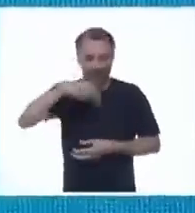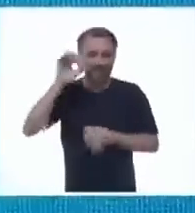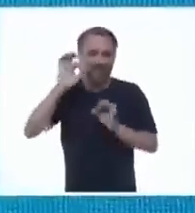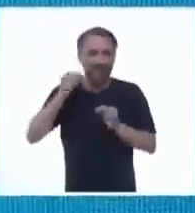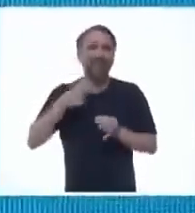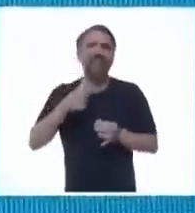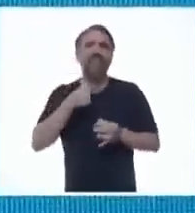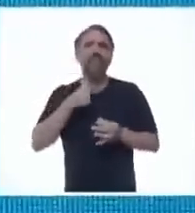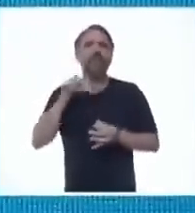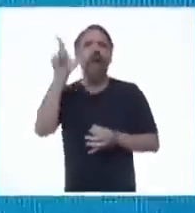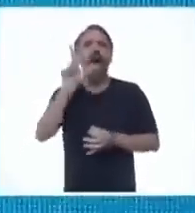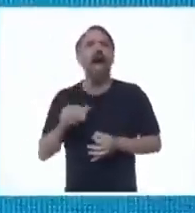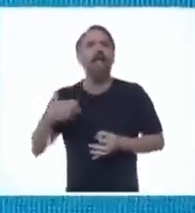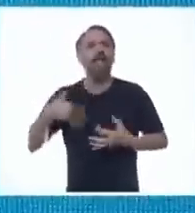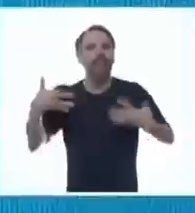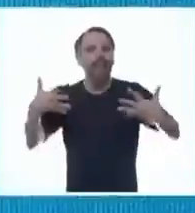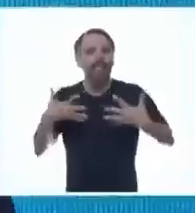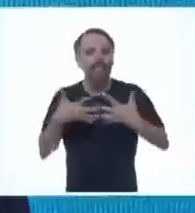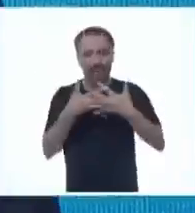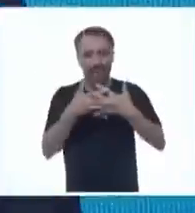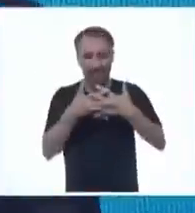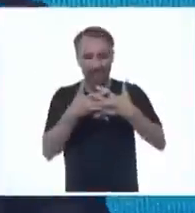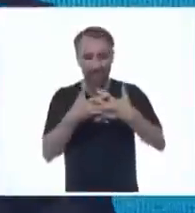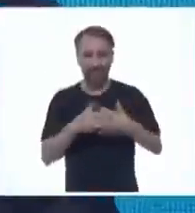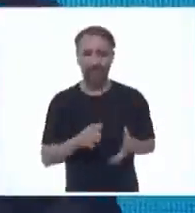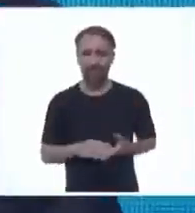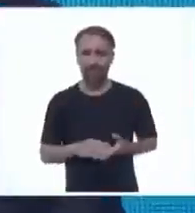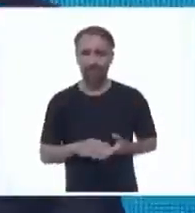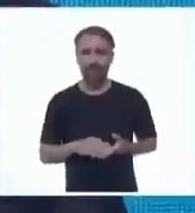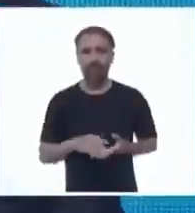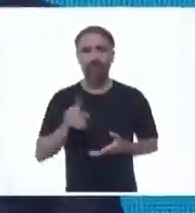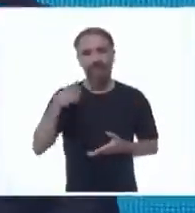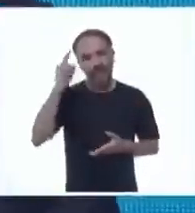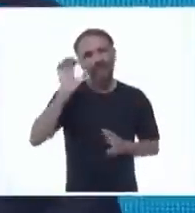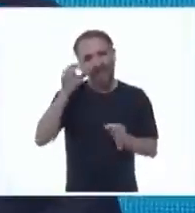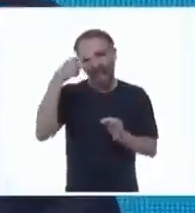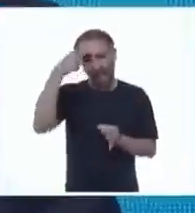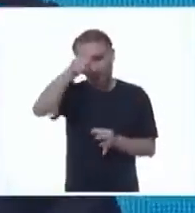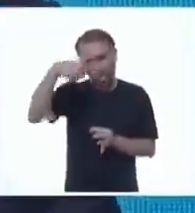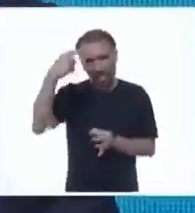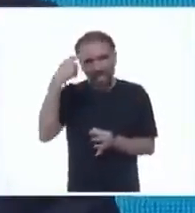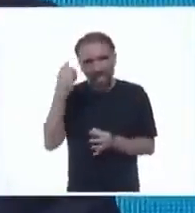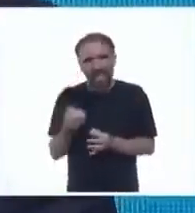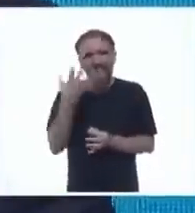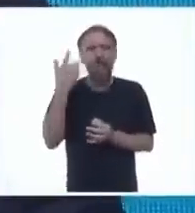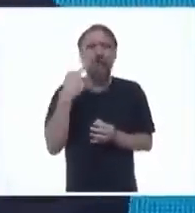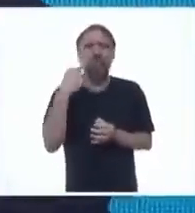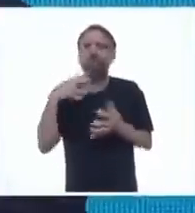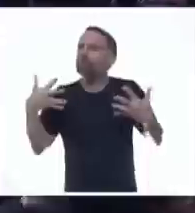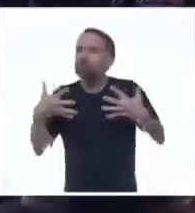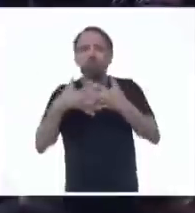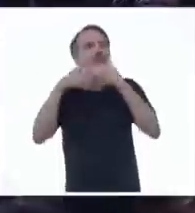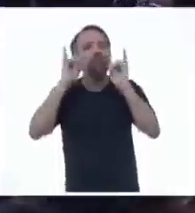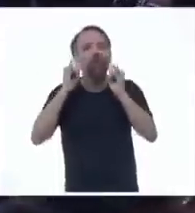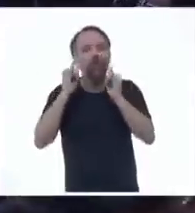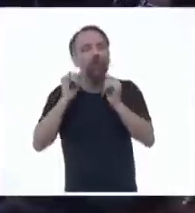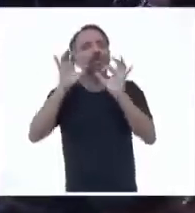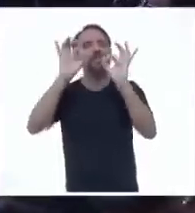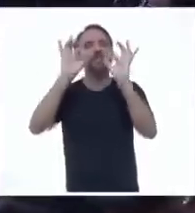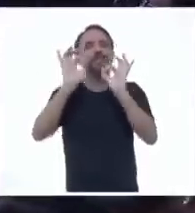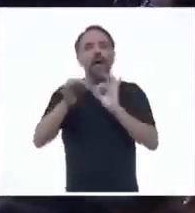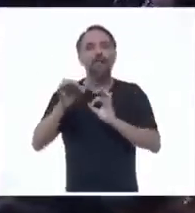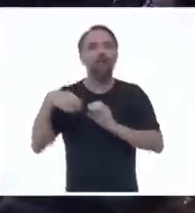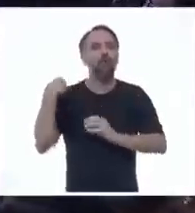integrada, porque saben que creemos en el multilateralismo, porque saben que